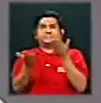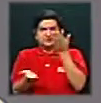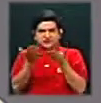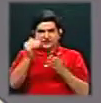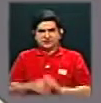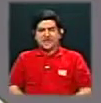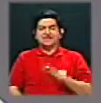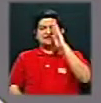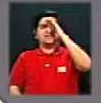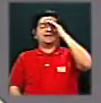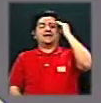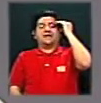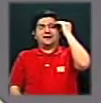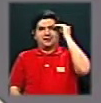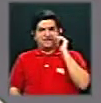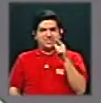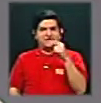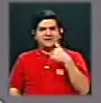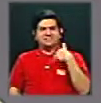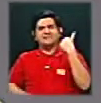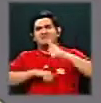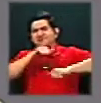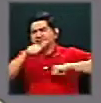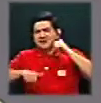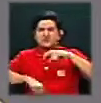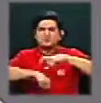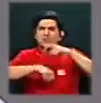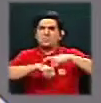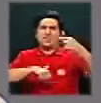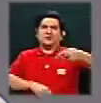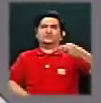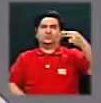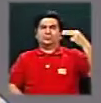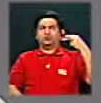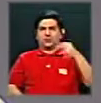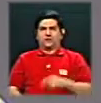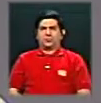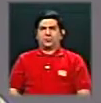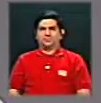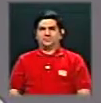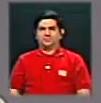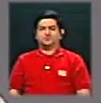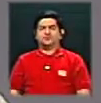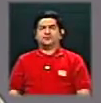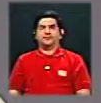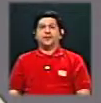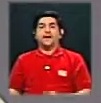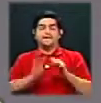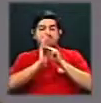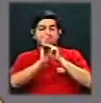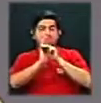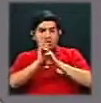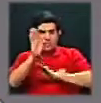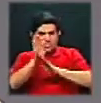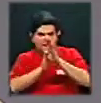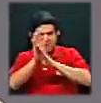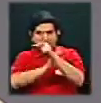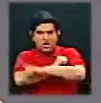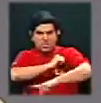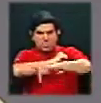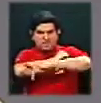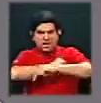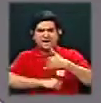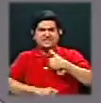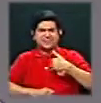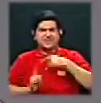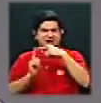a doña Laura le ha tocado bregar con un momento histórico donde el modelo de desarrollo que el país ha venido